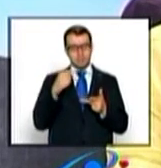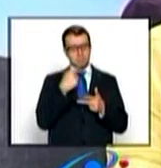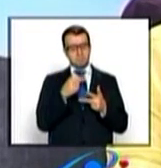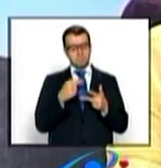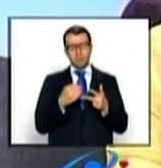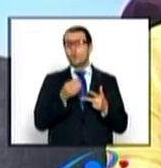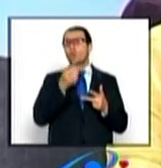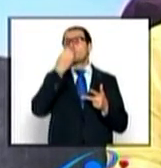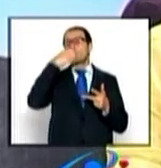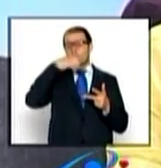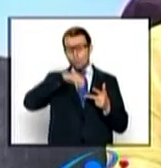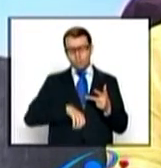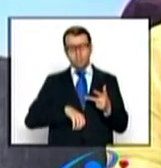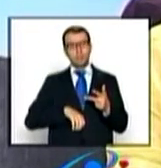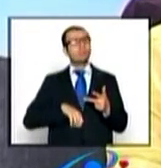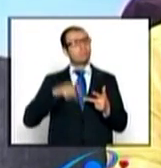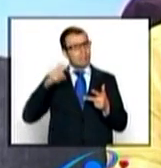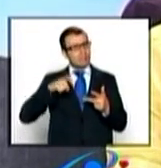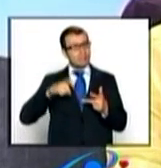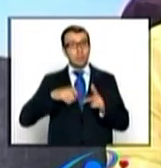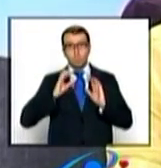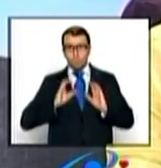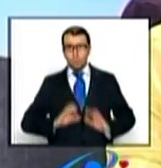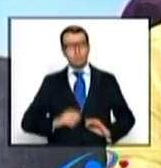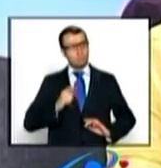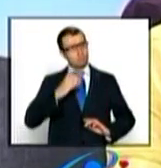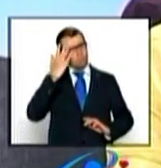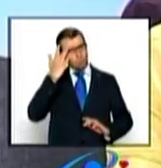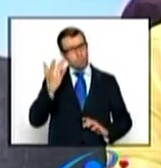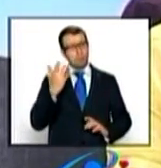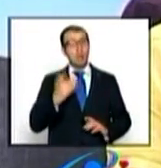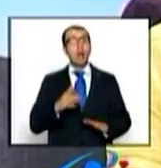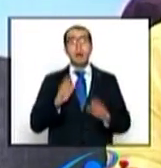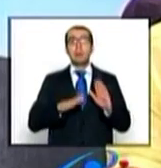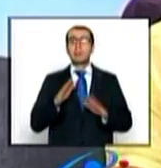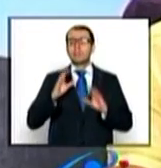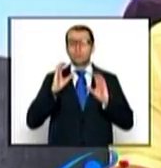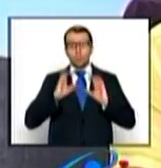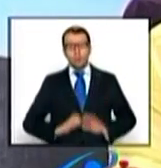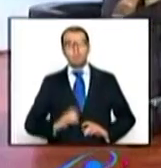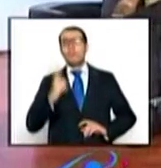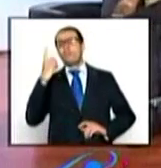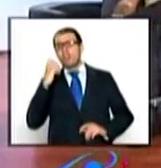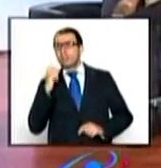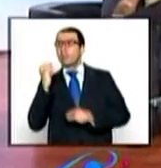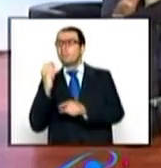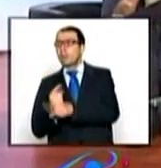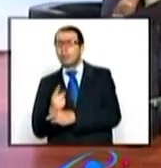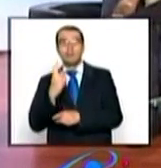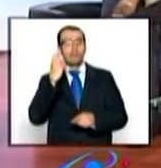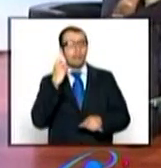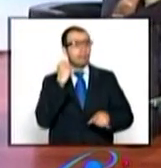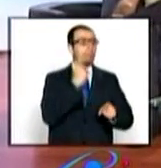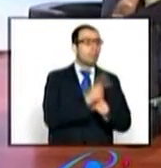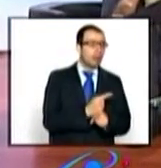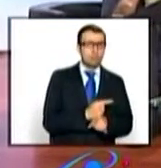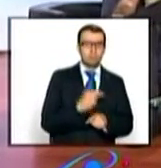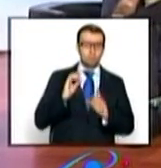necesidades? ¿Por qué el cuerpo empieza a manifestar esas deficiencias? En